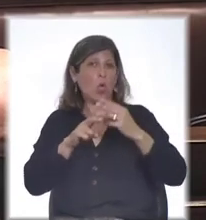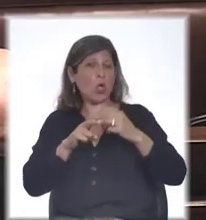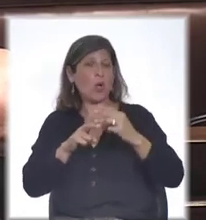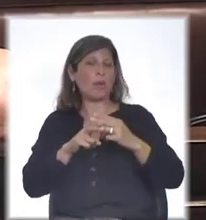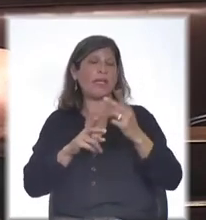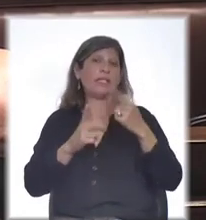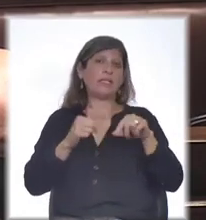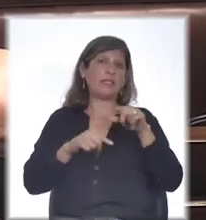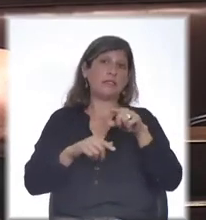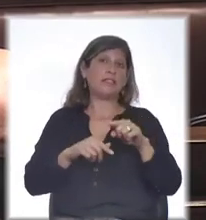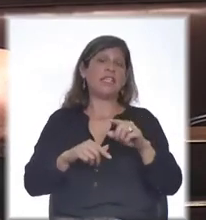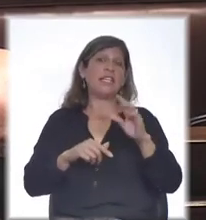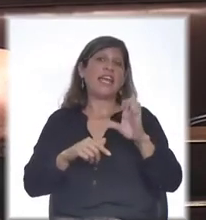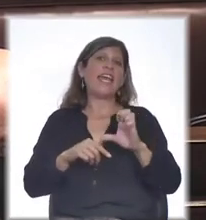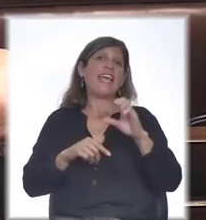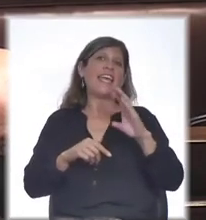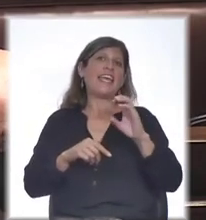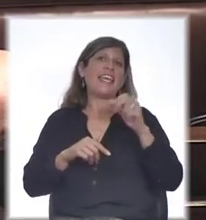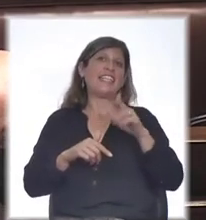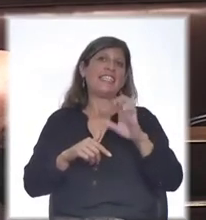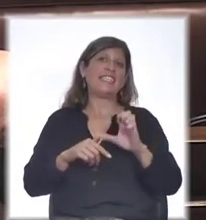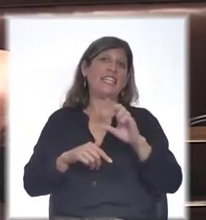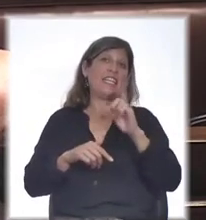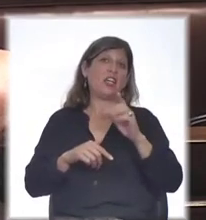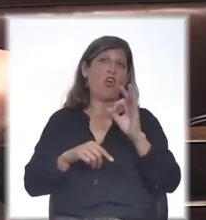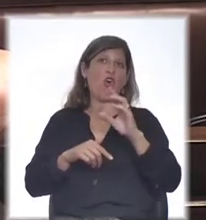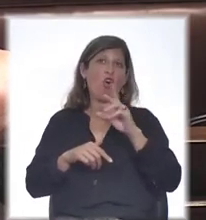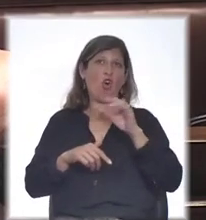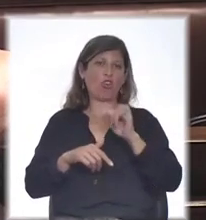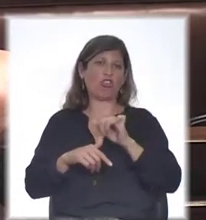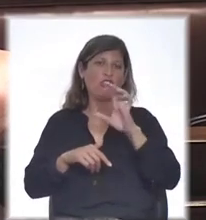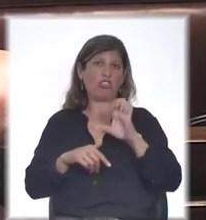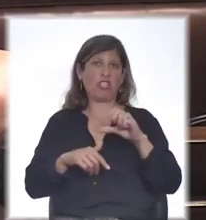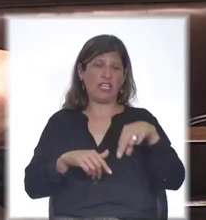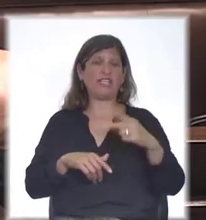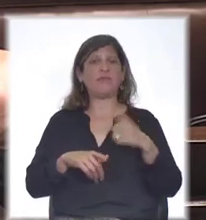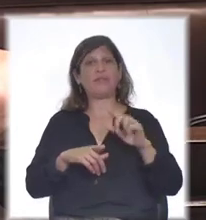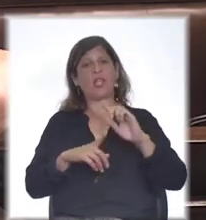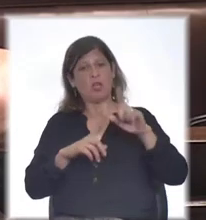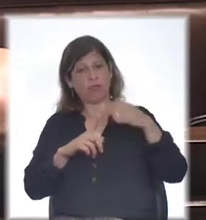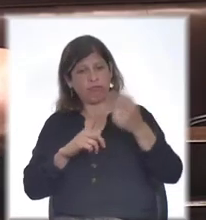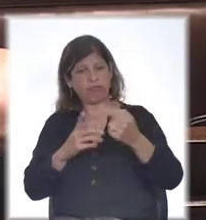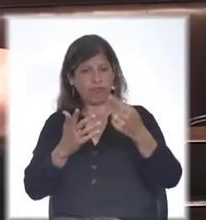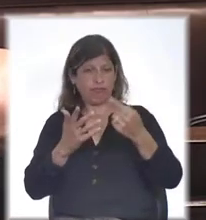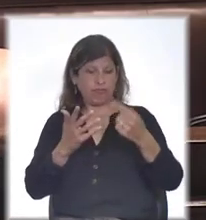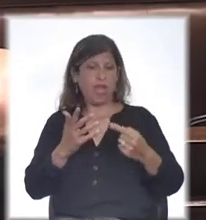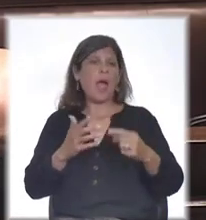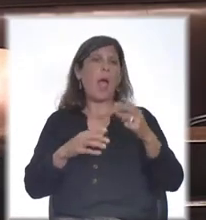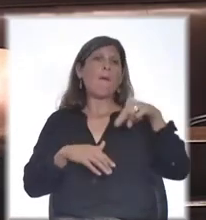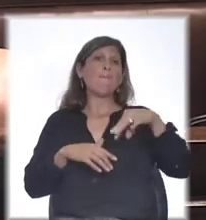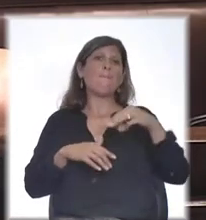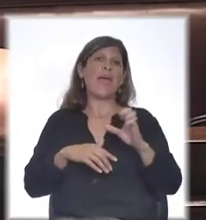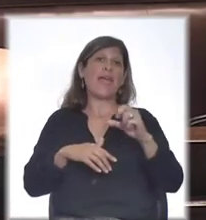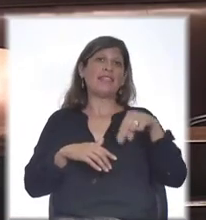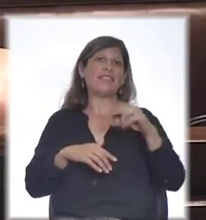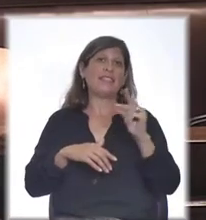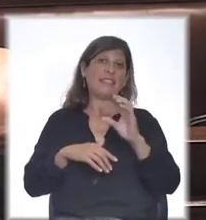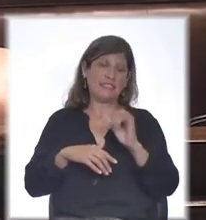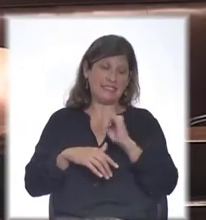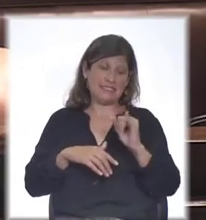destacaban. Se encontraban Martín Echegoyen, su presidente por mucho tiempo, Alberto de Micheli, Aparicio Méndez y Hamlet